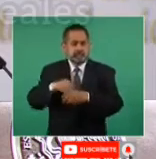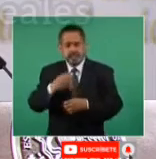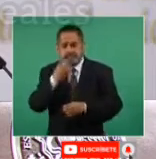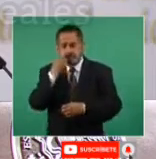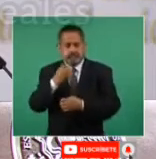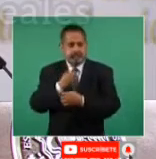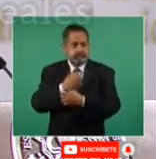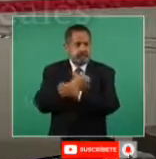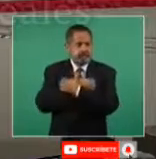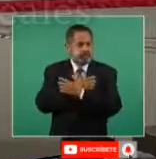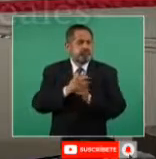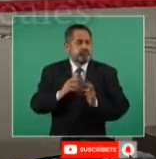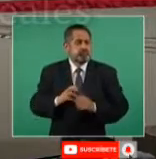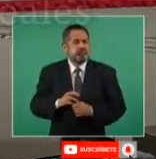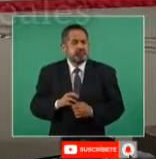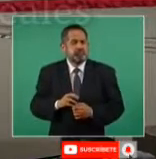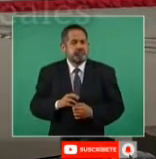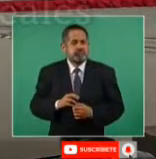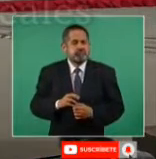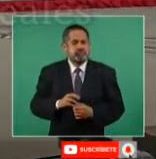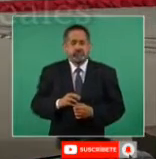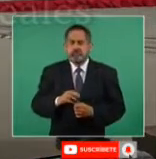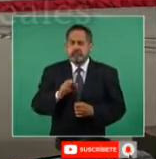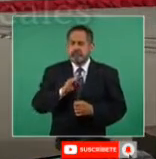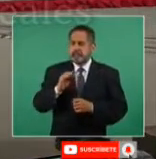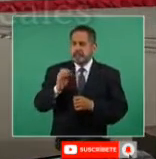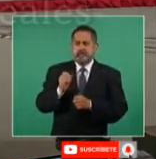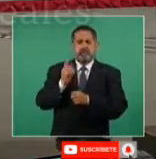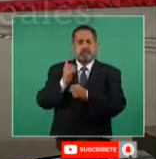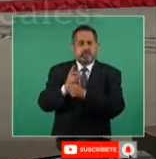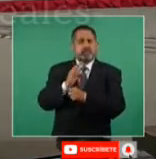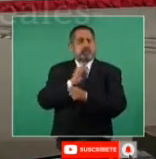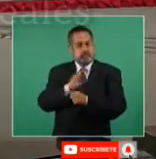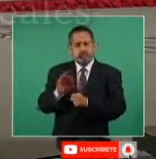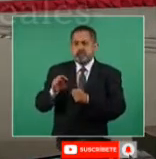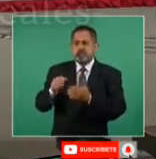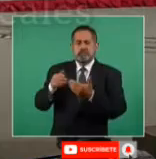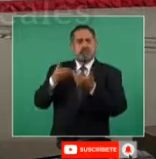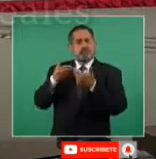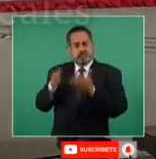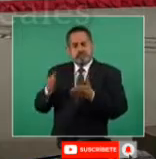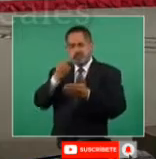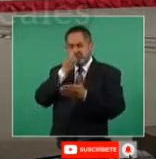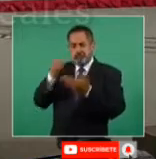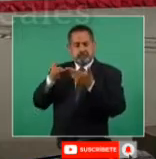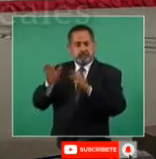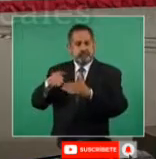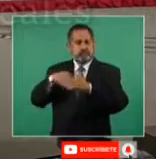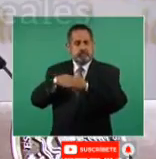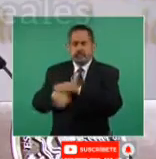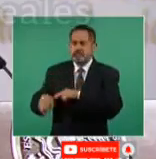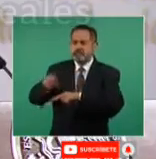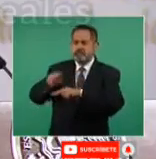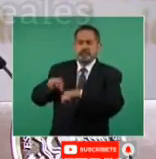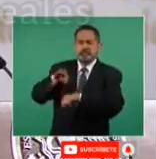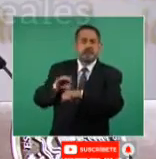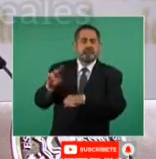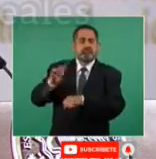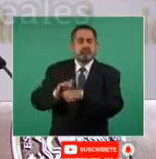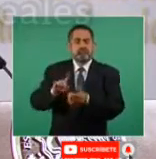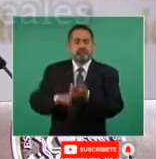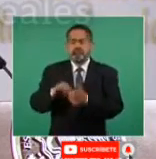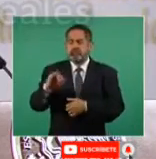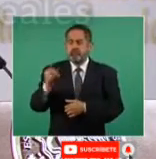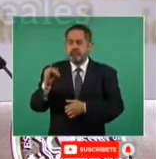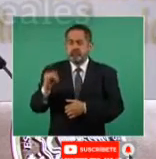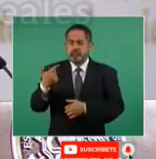Y ya tendremos la posibilidad y la gran oportunidad de ya ingresar y regresar a las escuelas el 7 de junio, que es lo que